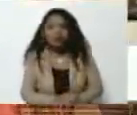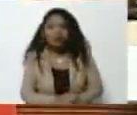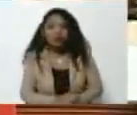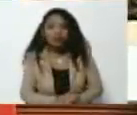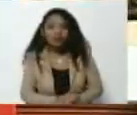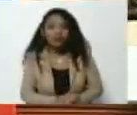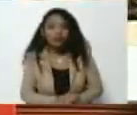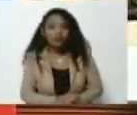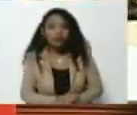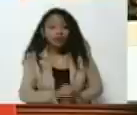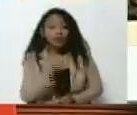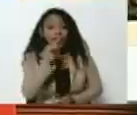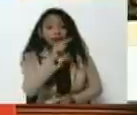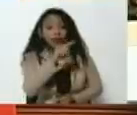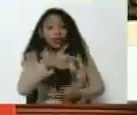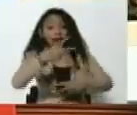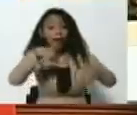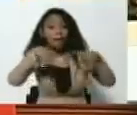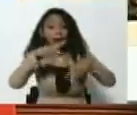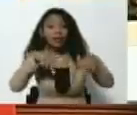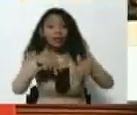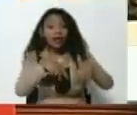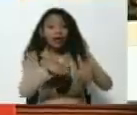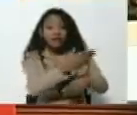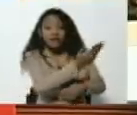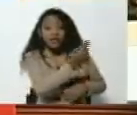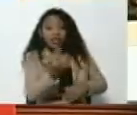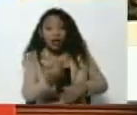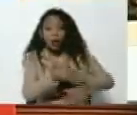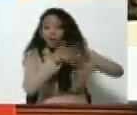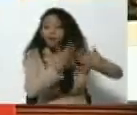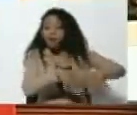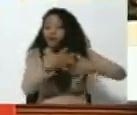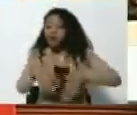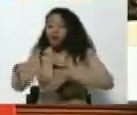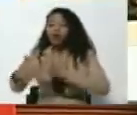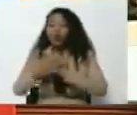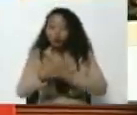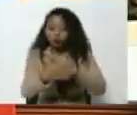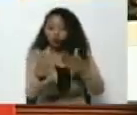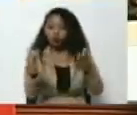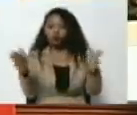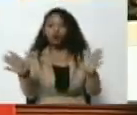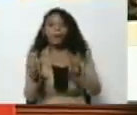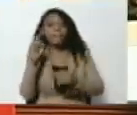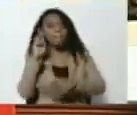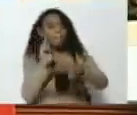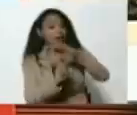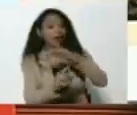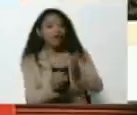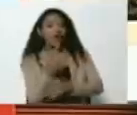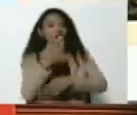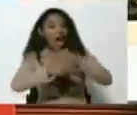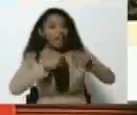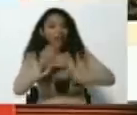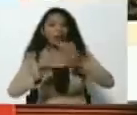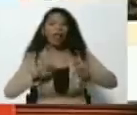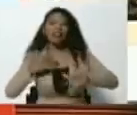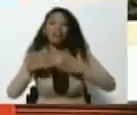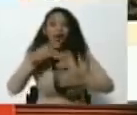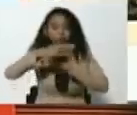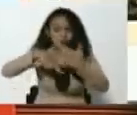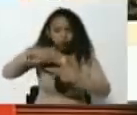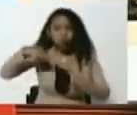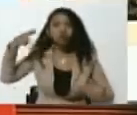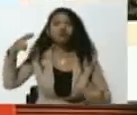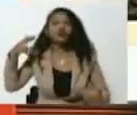Y de la Plaza Oliari se vienen marchando y yo abro las puertas de Miraflores y hacemos un acto